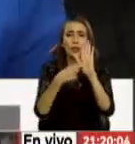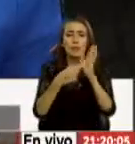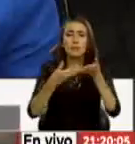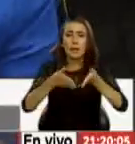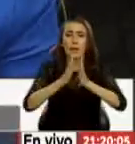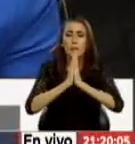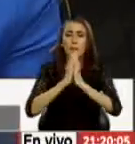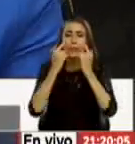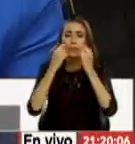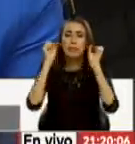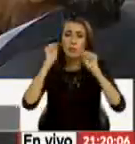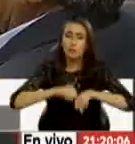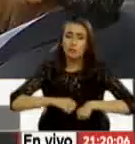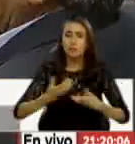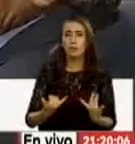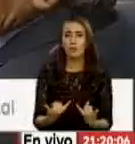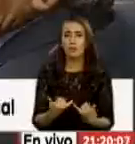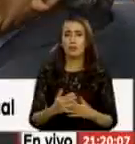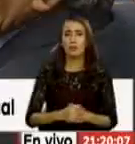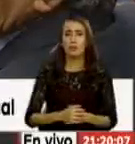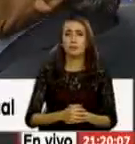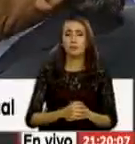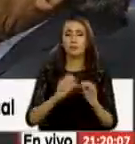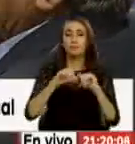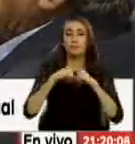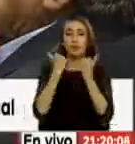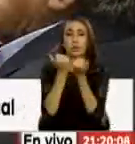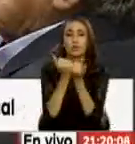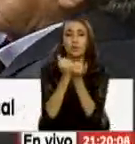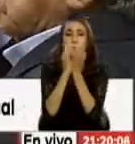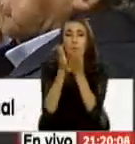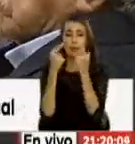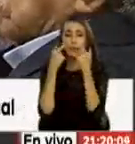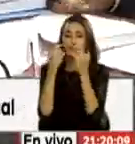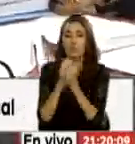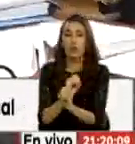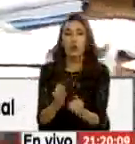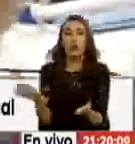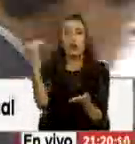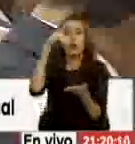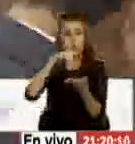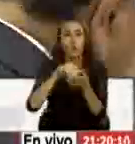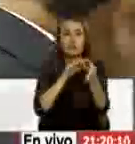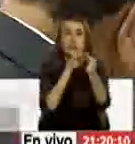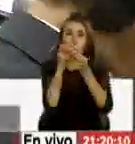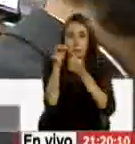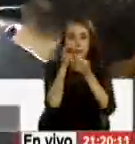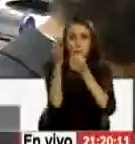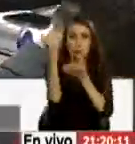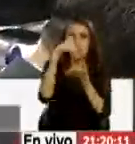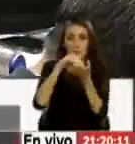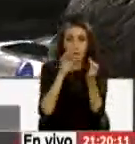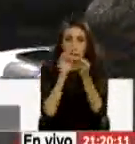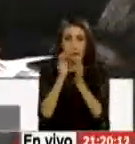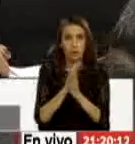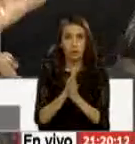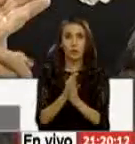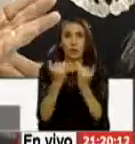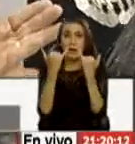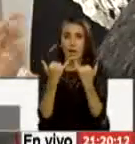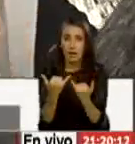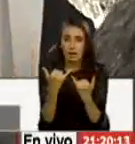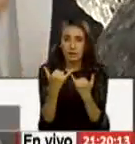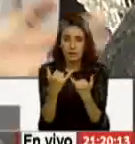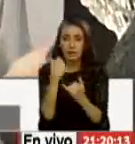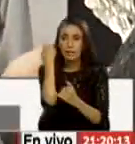en beneficio de nuestros asambleísta niños. Asambleísta Pazley, nuevamente le aclaro, Aquí las cosas se hacen en